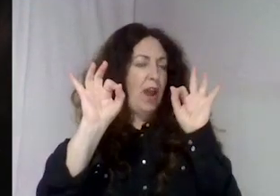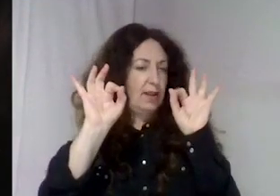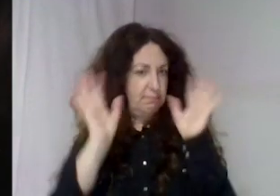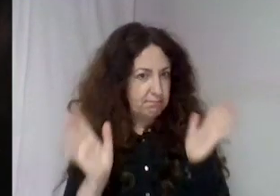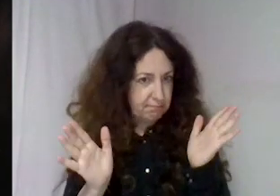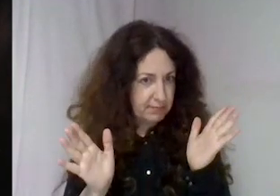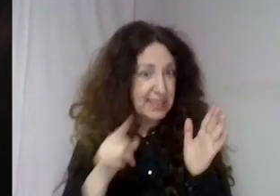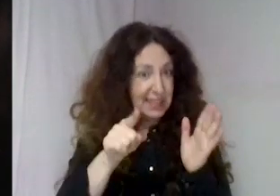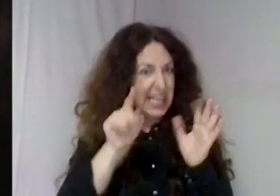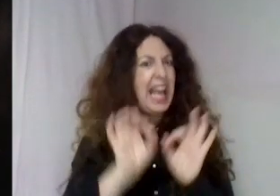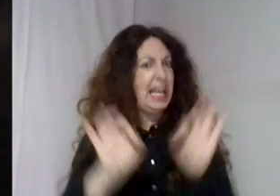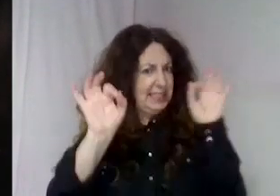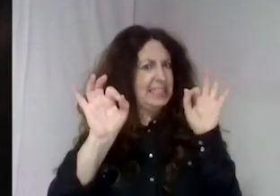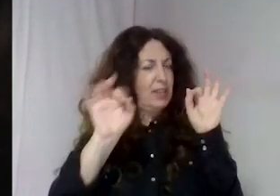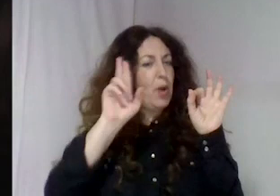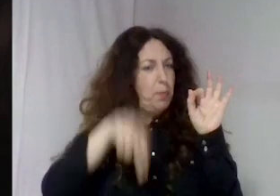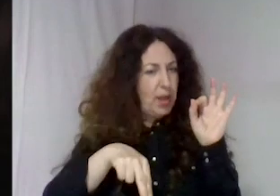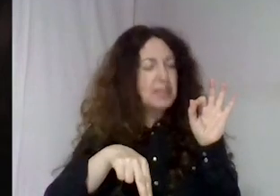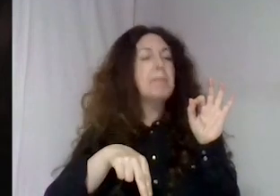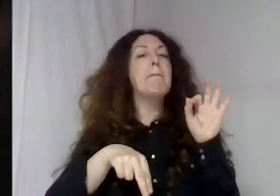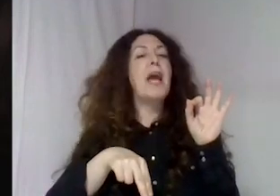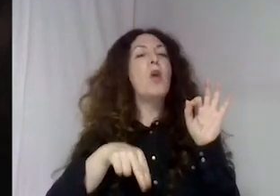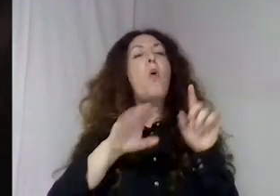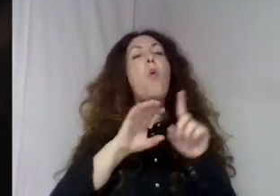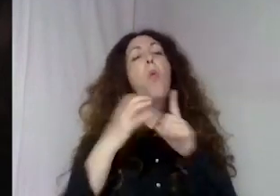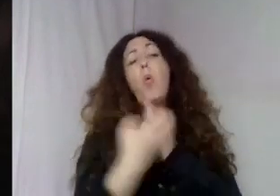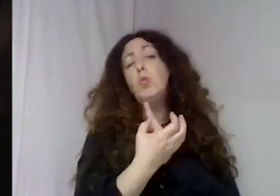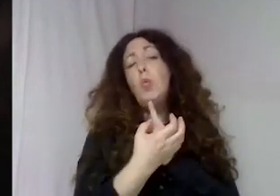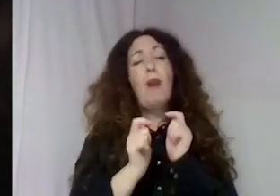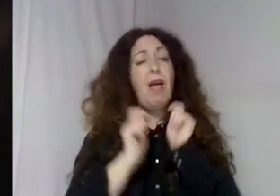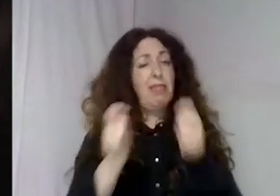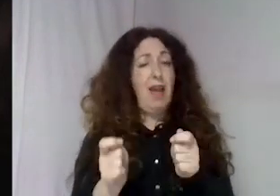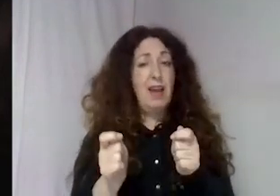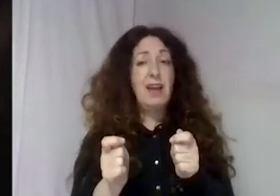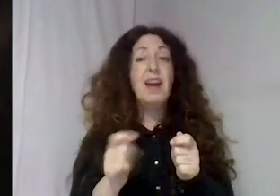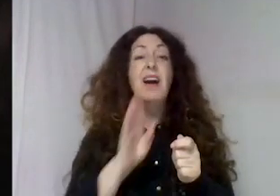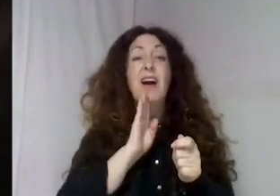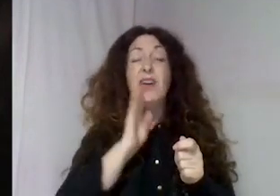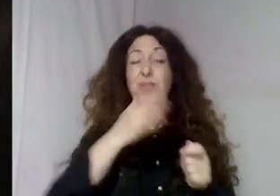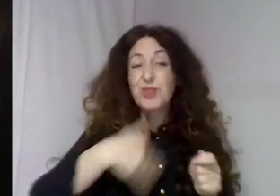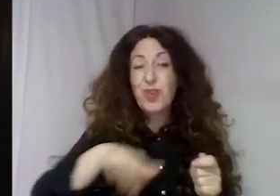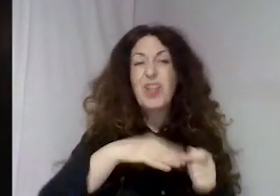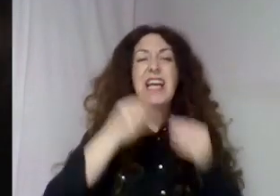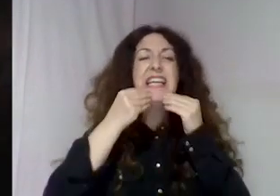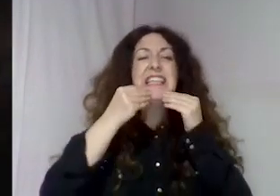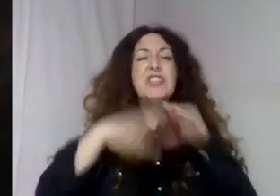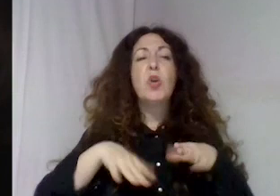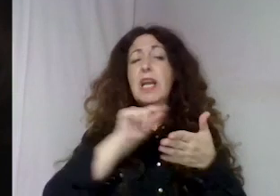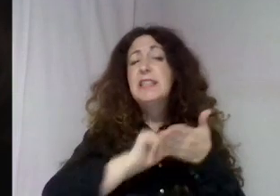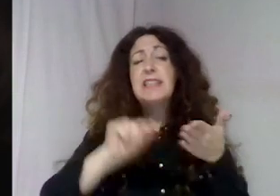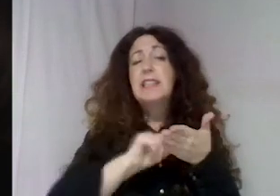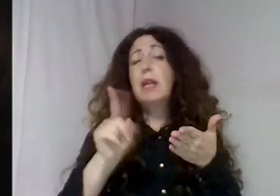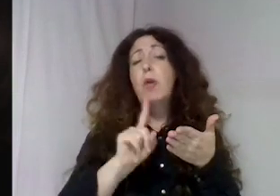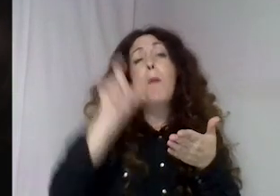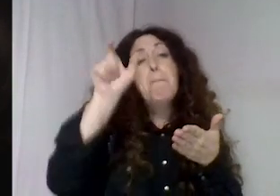curador social, el arte como transformador, todo el arte político y todo esto, o para salvarnos a nosotros mismos. Y ya para